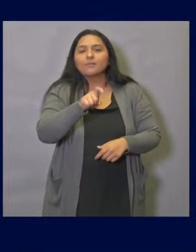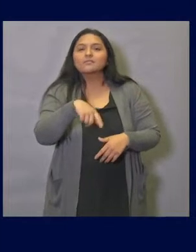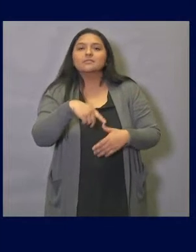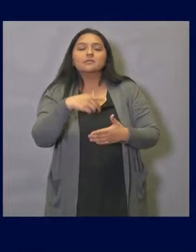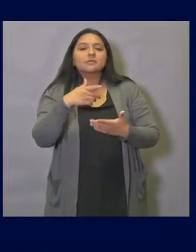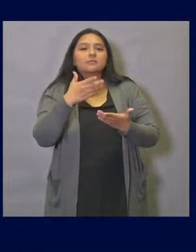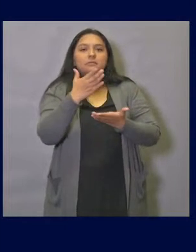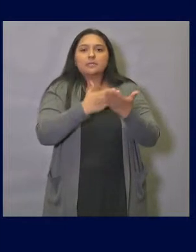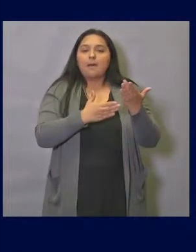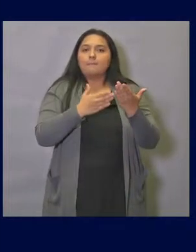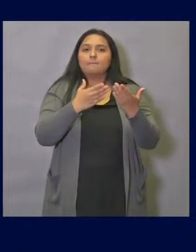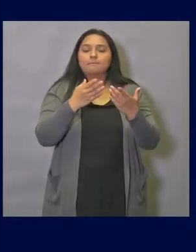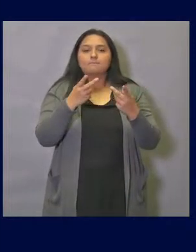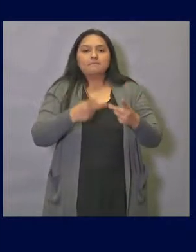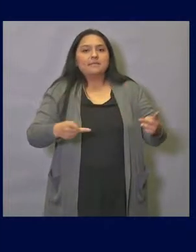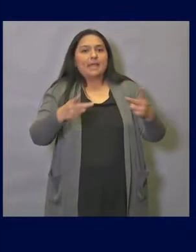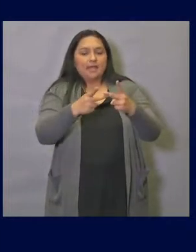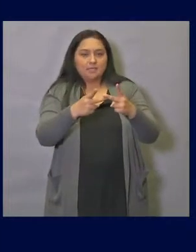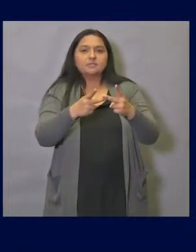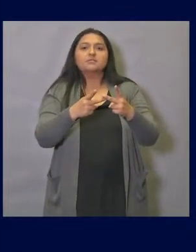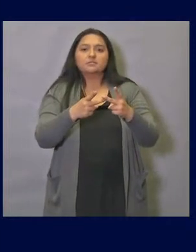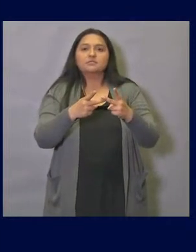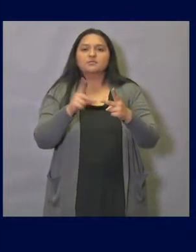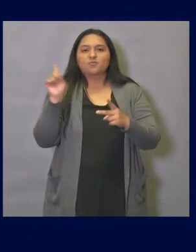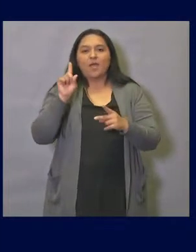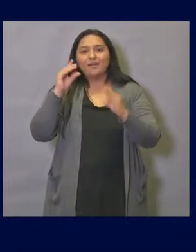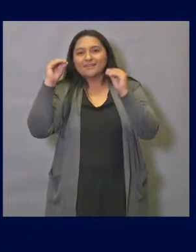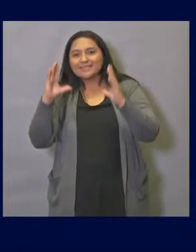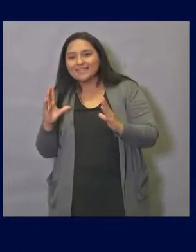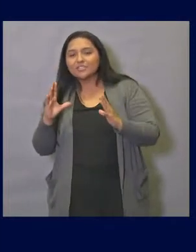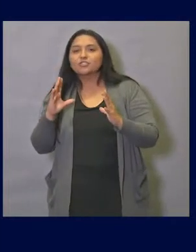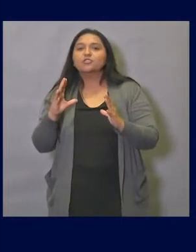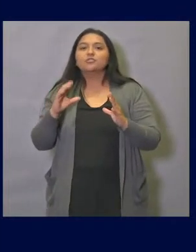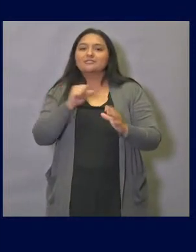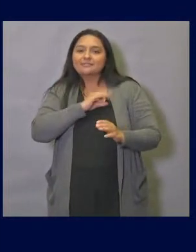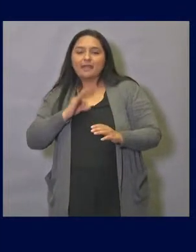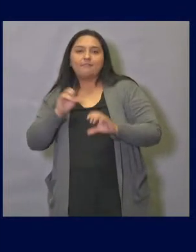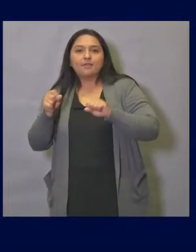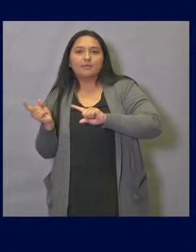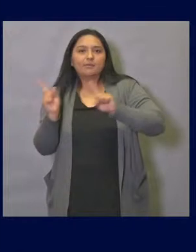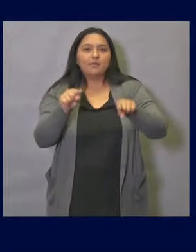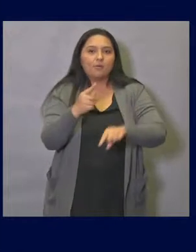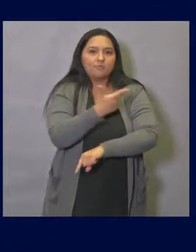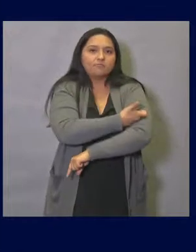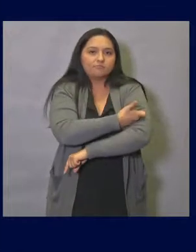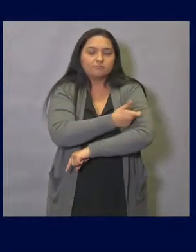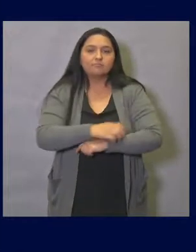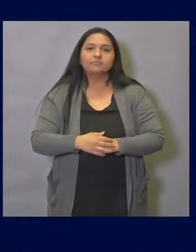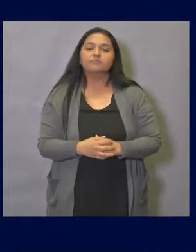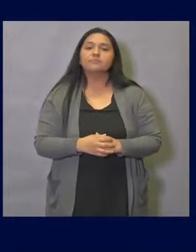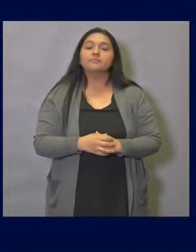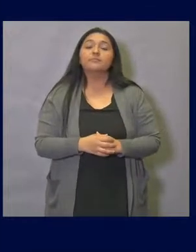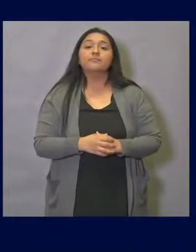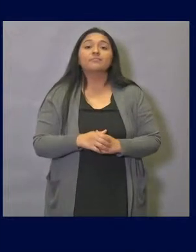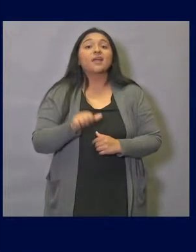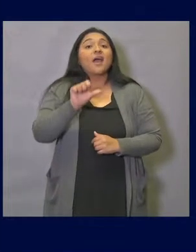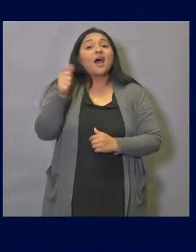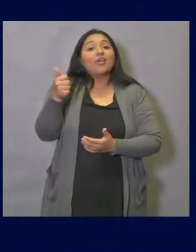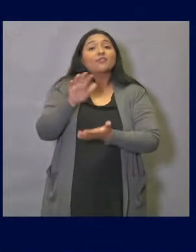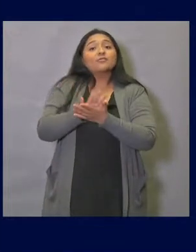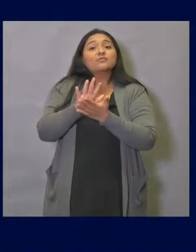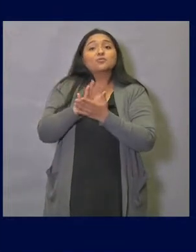proporcionar vacunas para el personal y los maestros en sus distritos. Para las escuelas independientes,